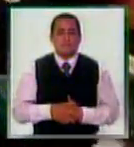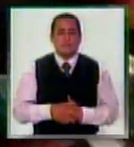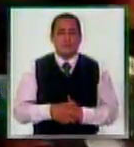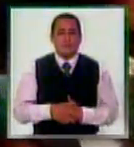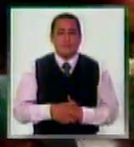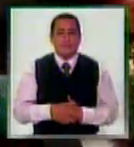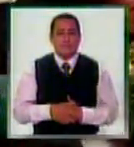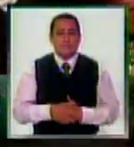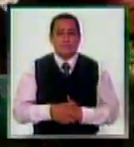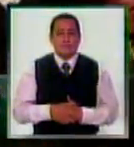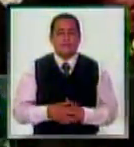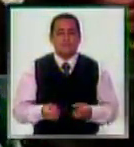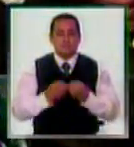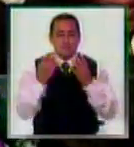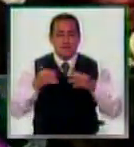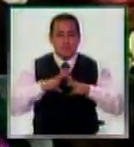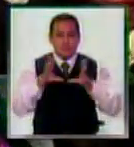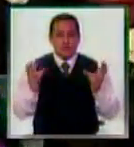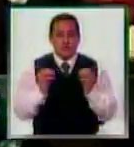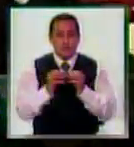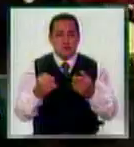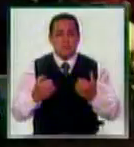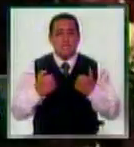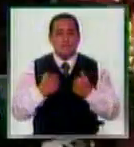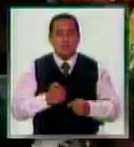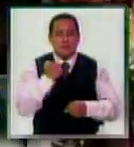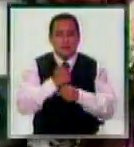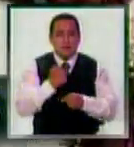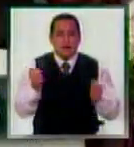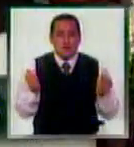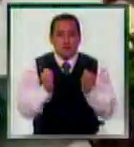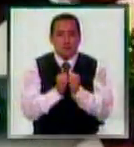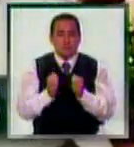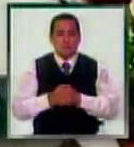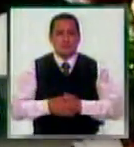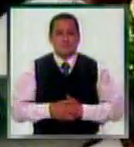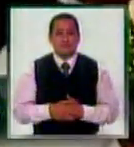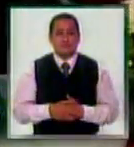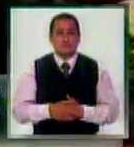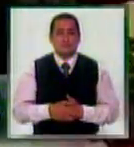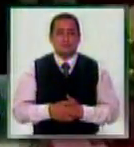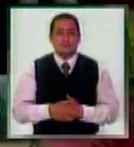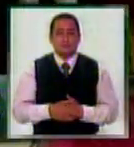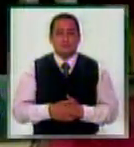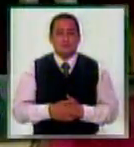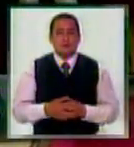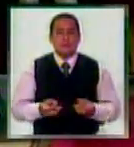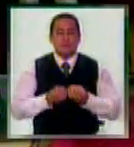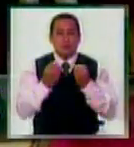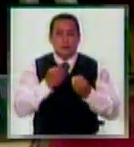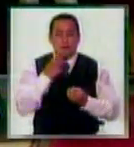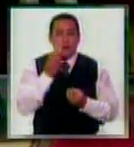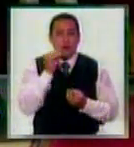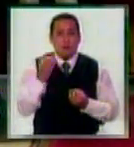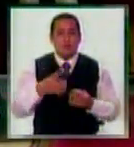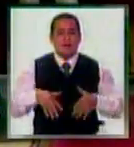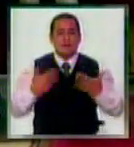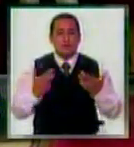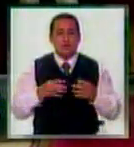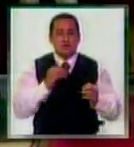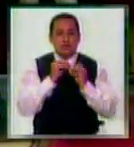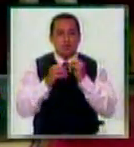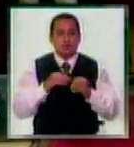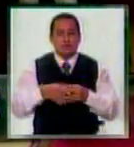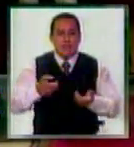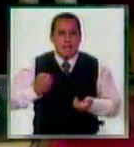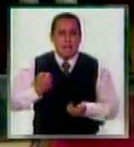Bueno, entonces, pero tenemos que trabajar juntos, ¿no? Porque están jóvenes y pueden agarrar una